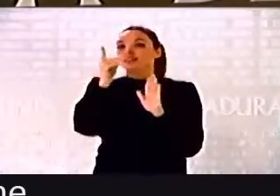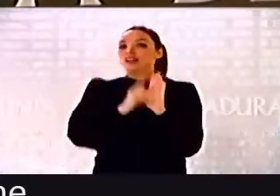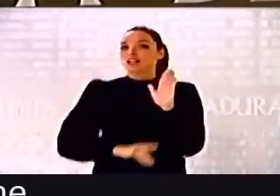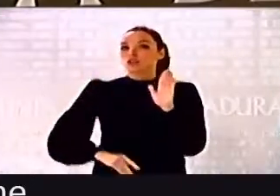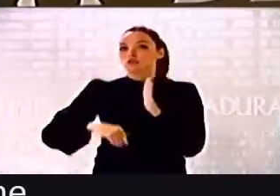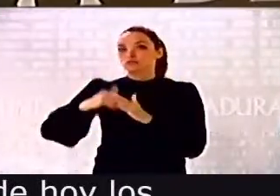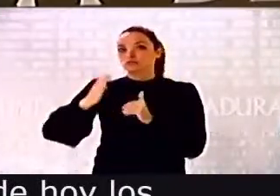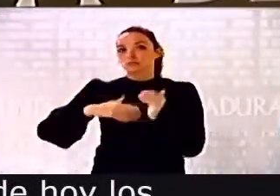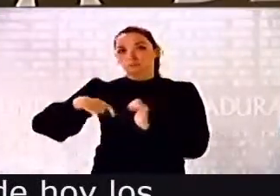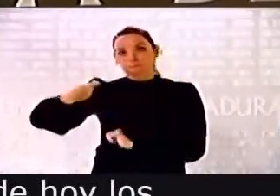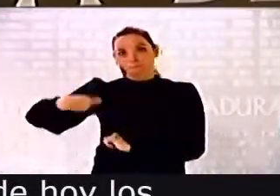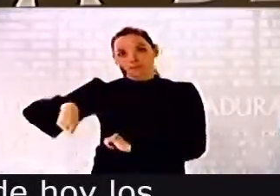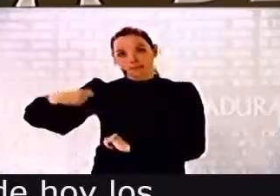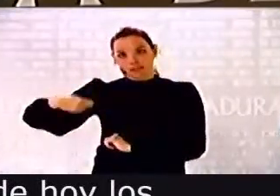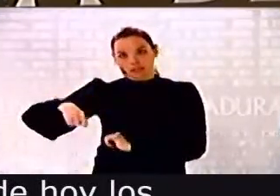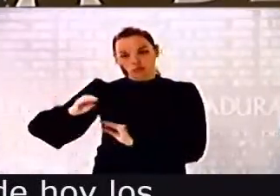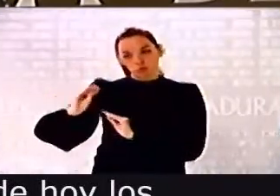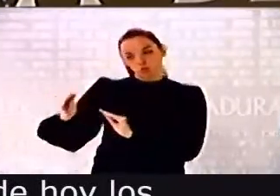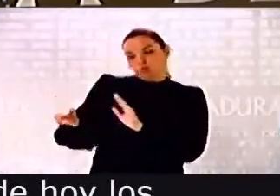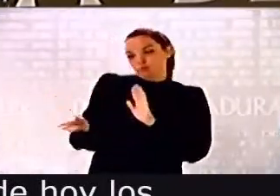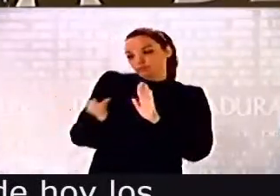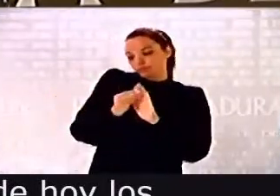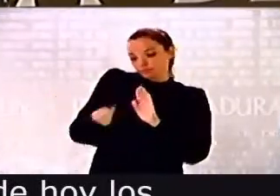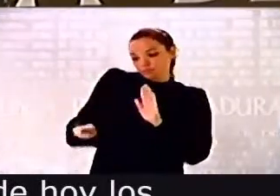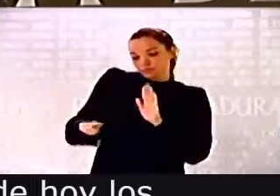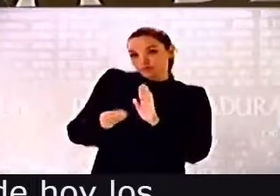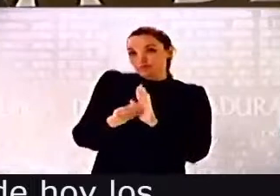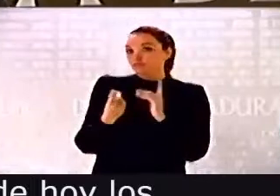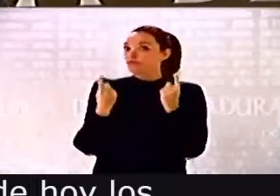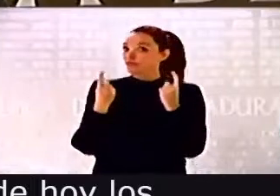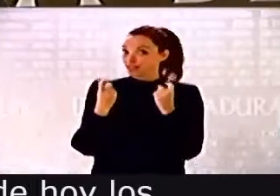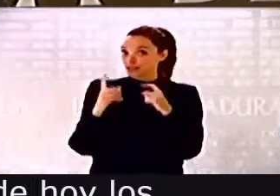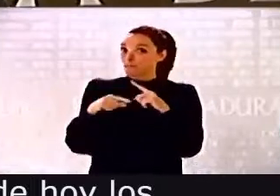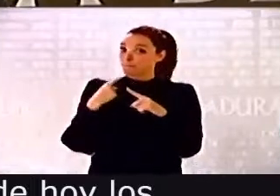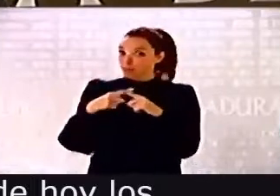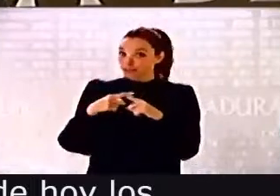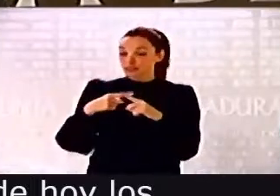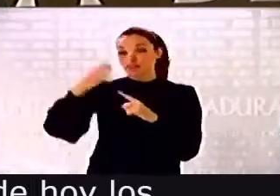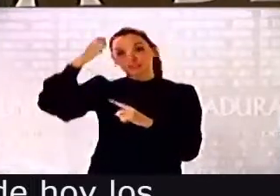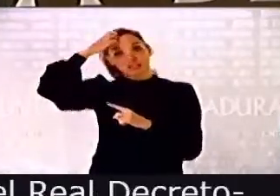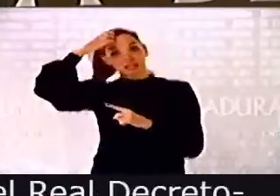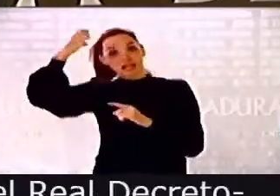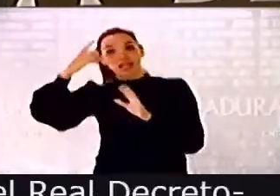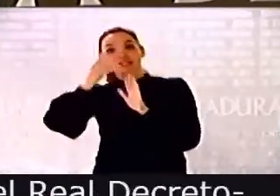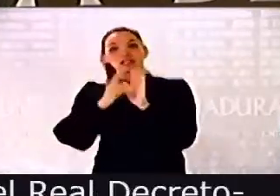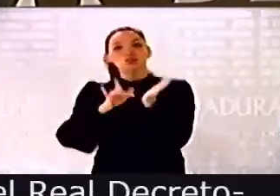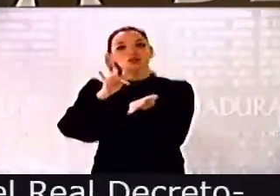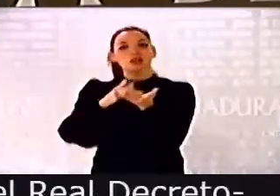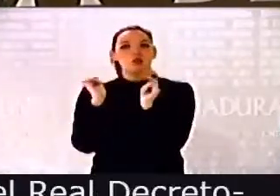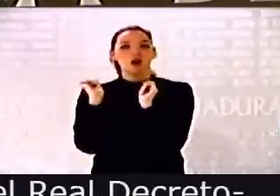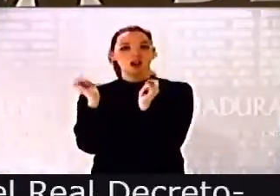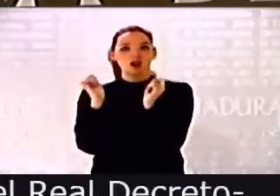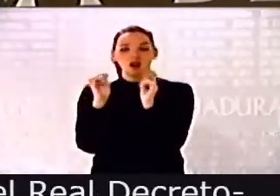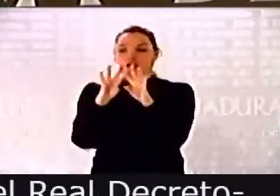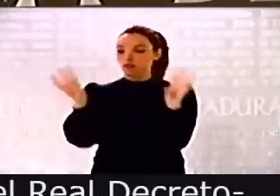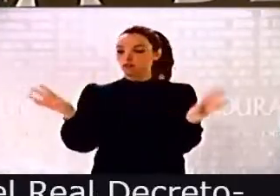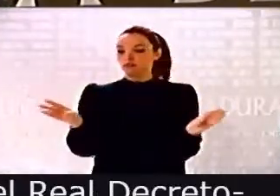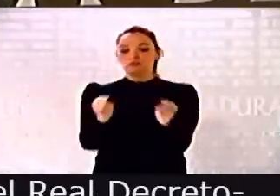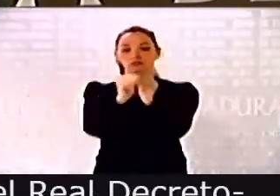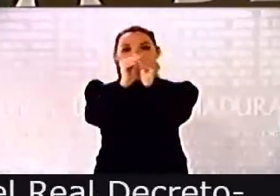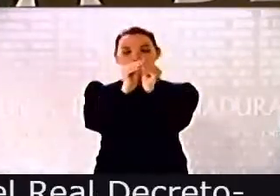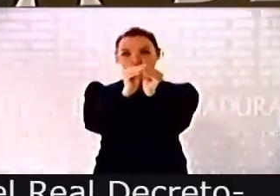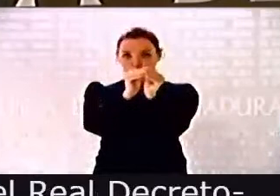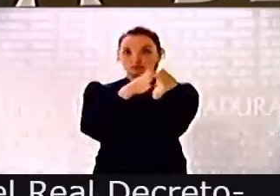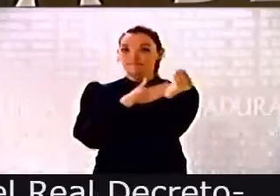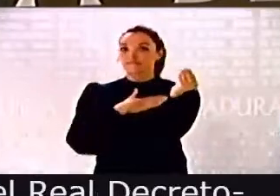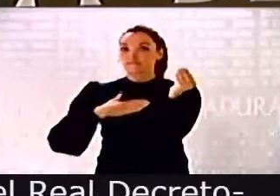presidente, que son necesarios con el Real Decreto del estado de alarma y que nos llevarían a adoptar